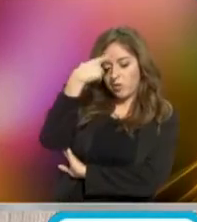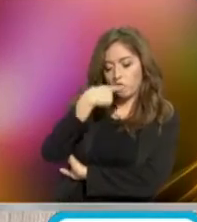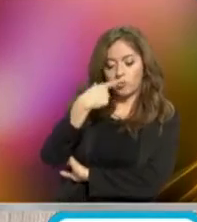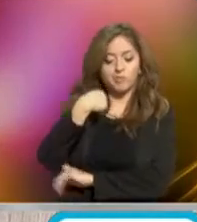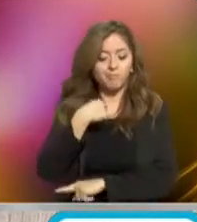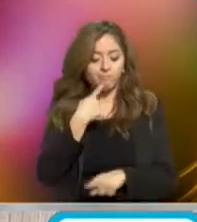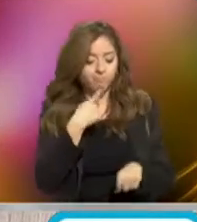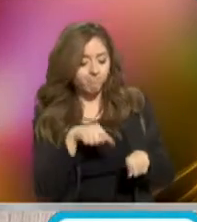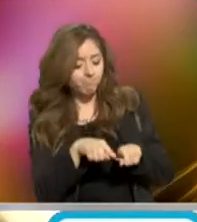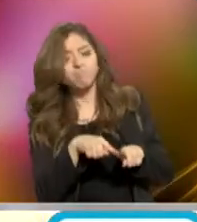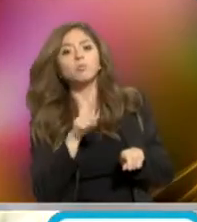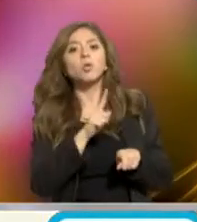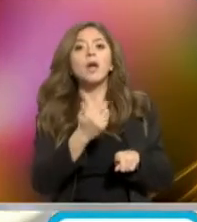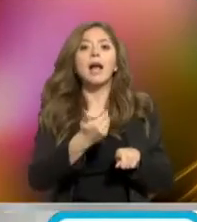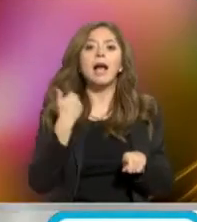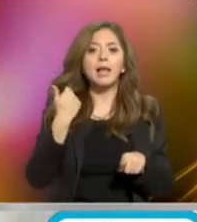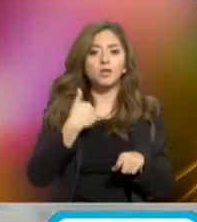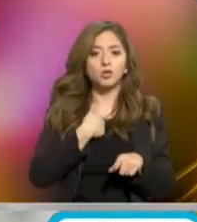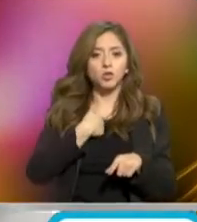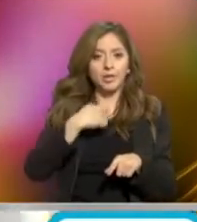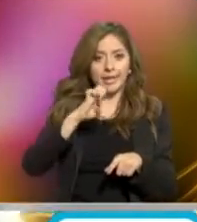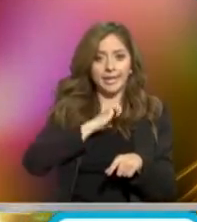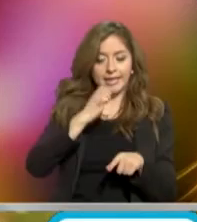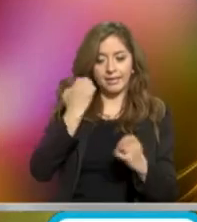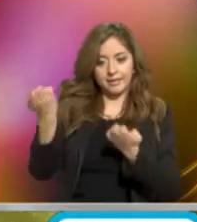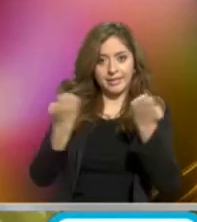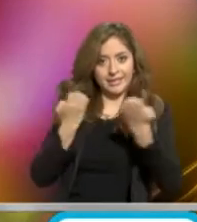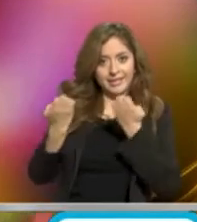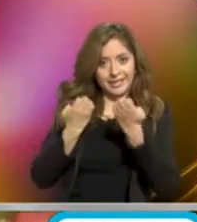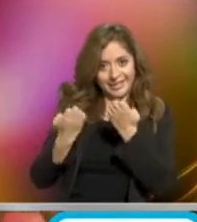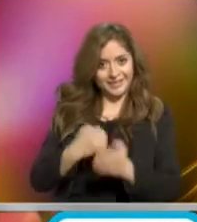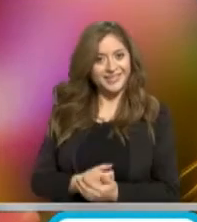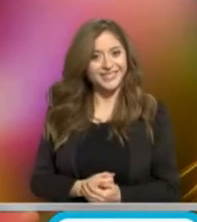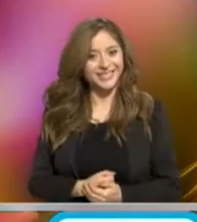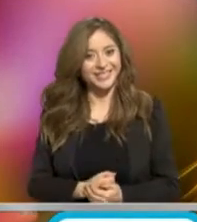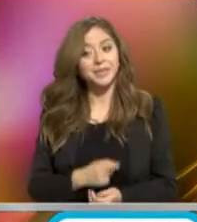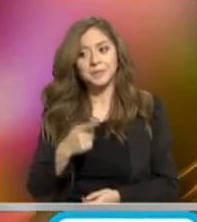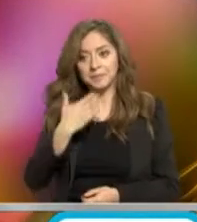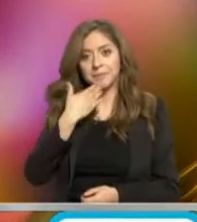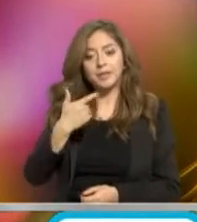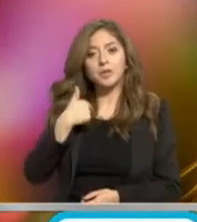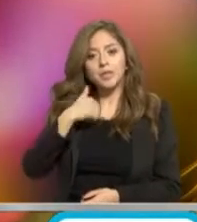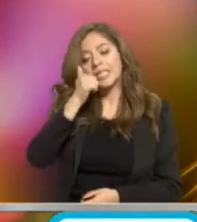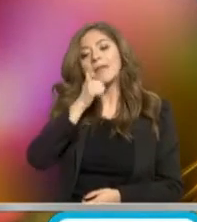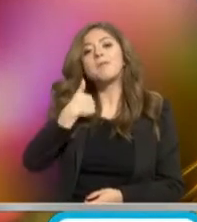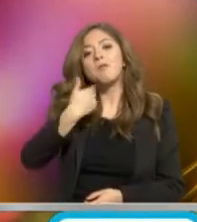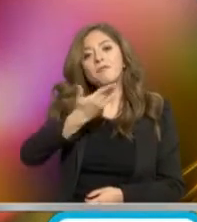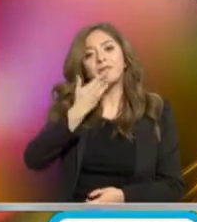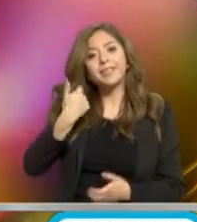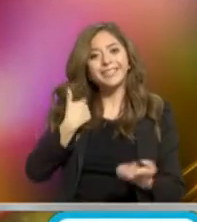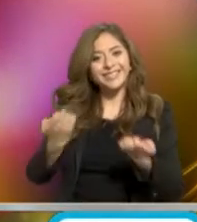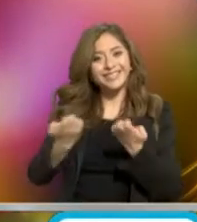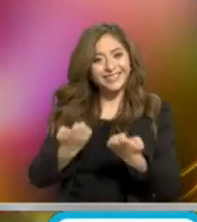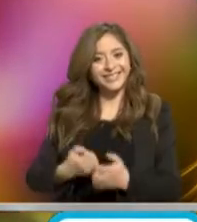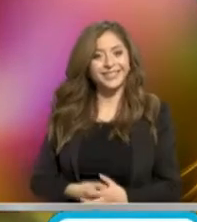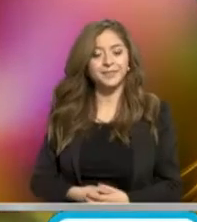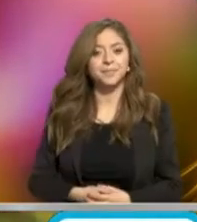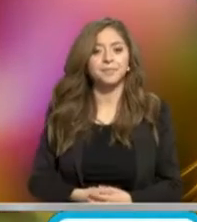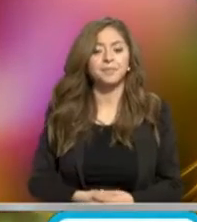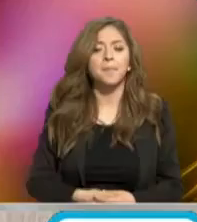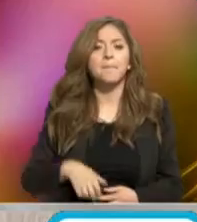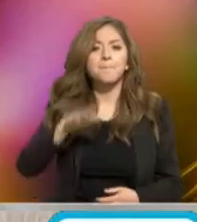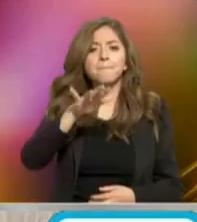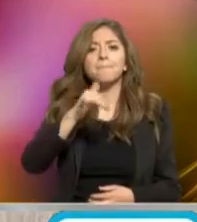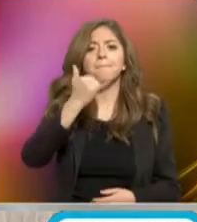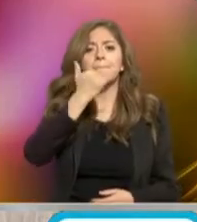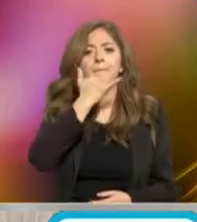veo cara de previo al entrenamiento del gimnasio. Excelente. Mira, qué bien Así. lo hace. Es lo que yo hago normalmente. Mejor no lo pudiste decir. Oye, ¿cuántos sopes